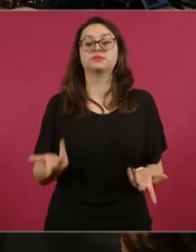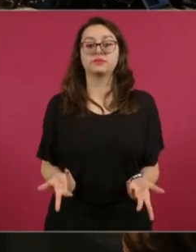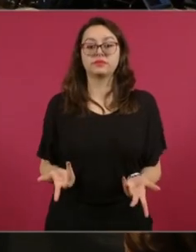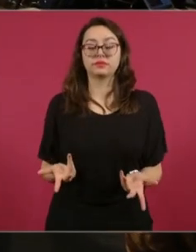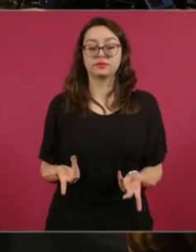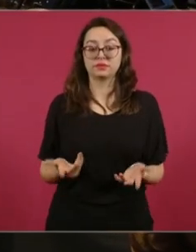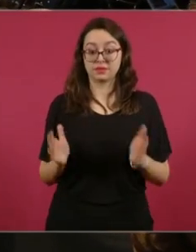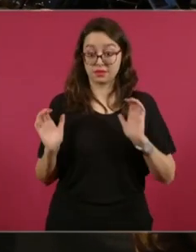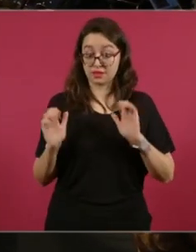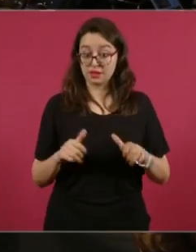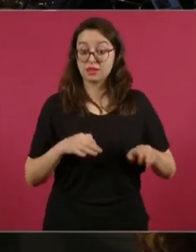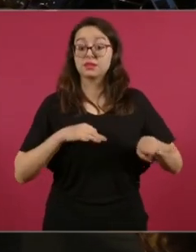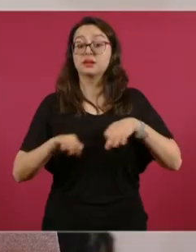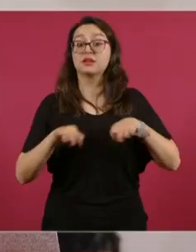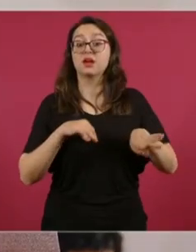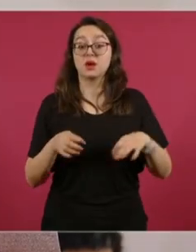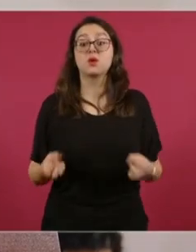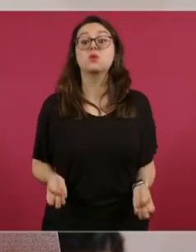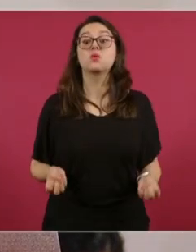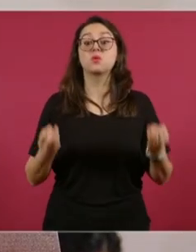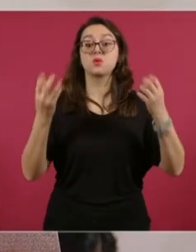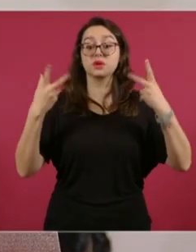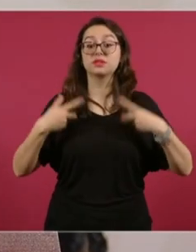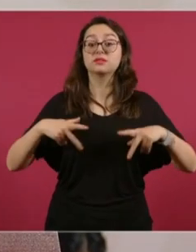¿Cuántos empleos